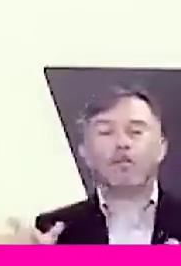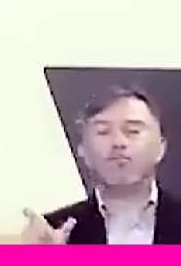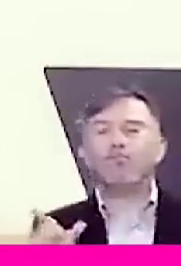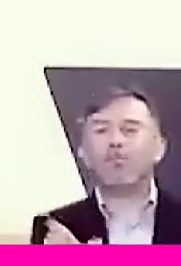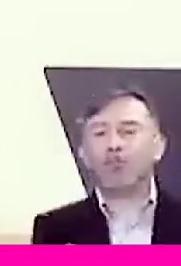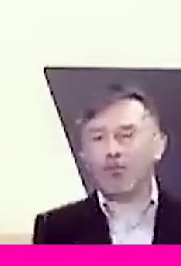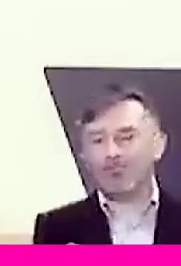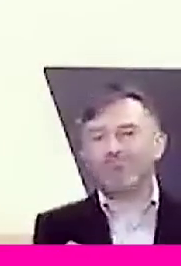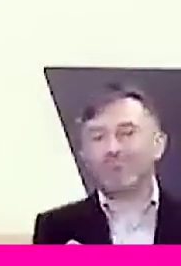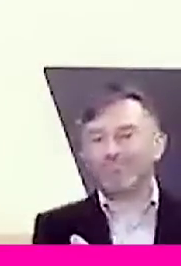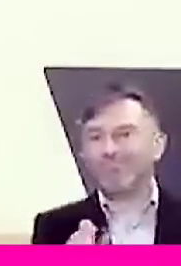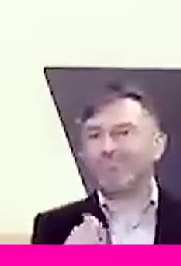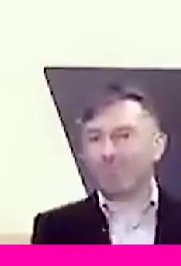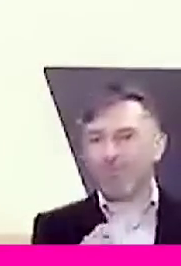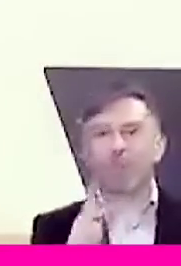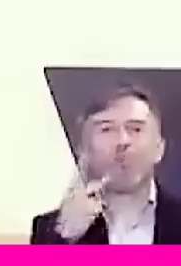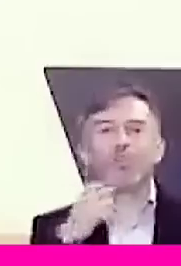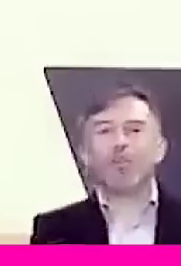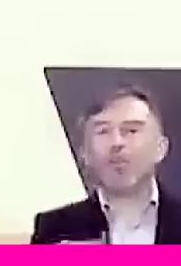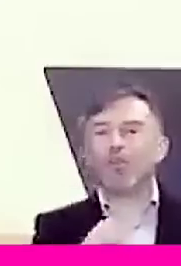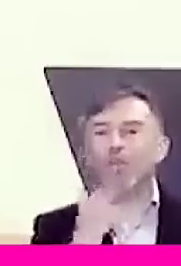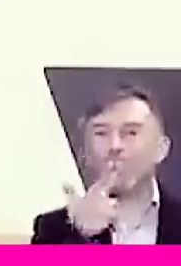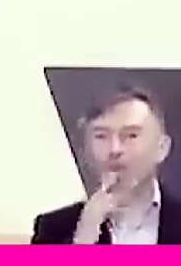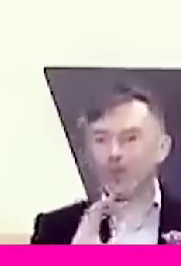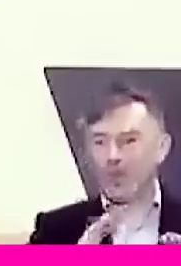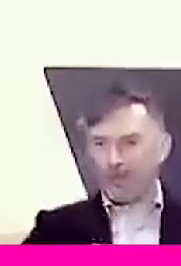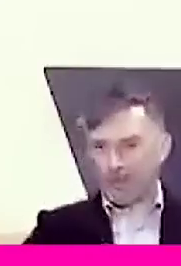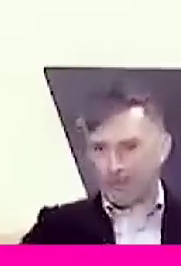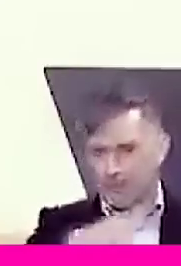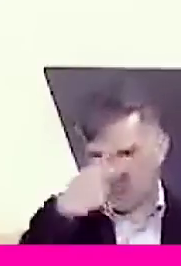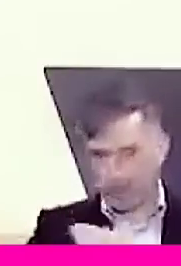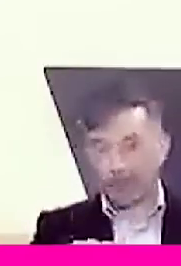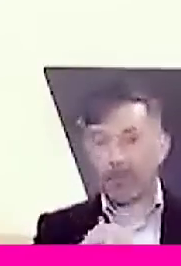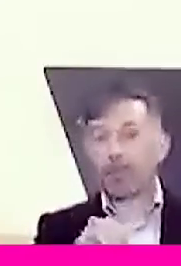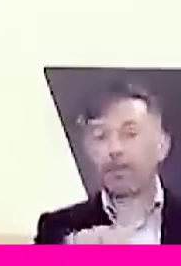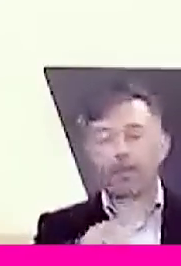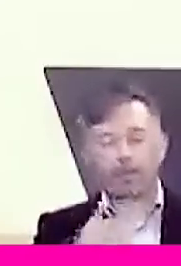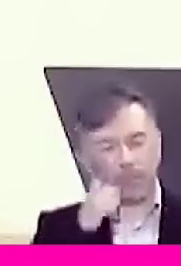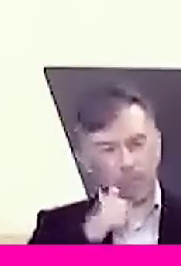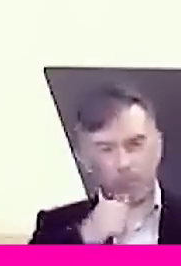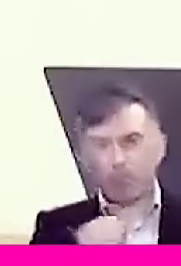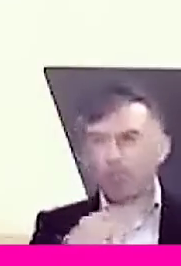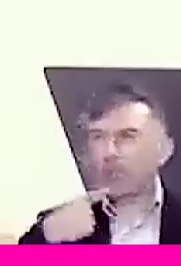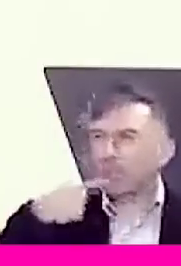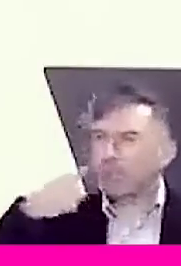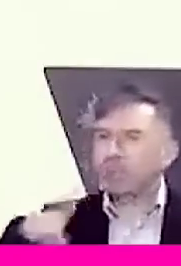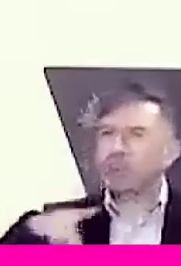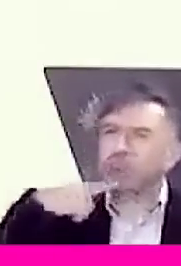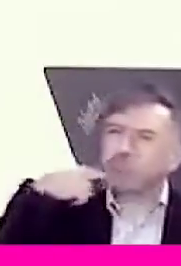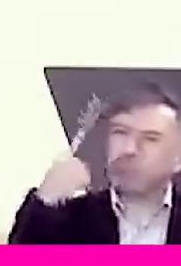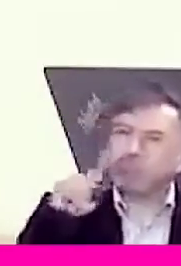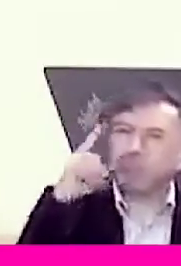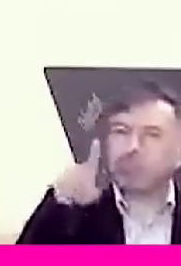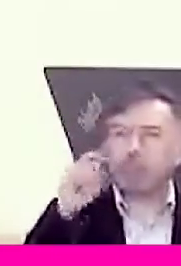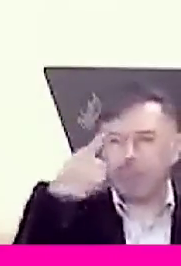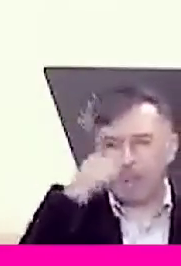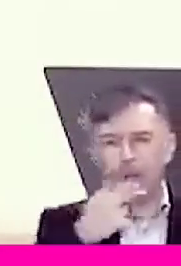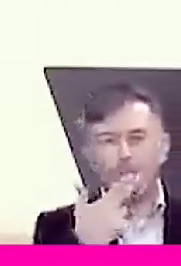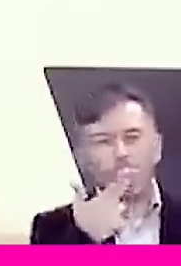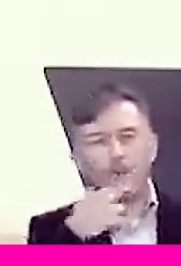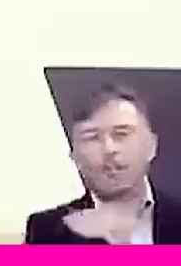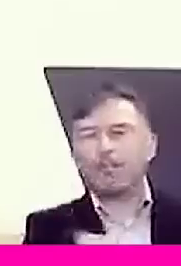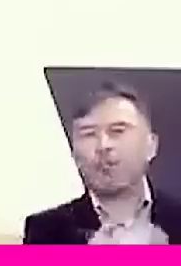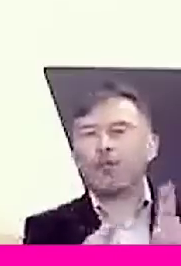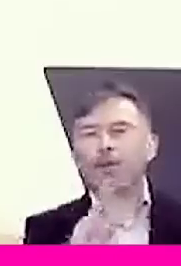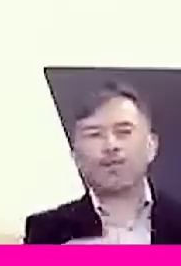de este país en el INE tal como lo hemos venido diciendo acudiremos a todas las instancias legales para defender la democracia para garantizar el derecho